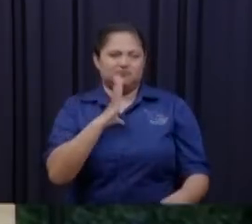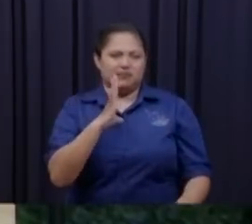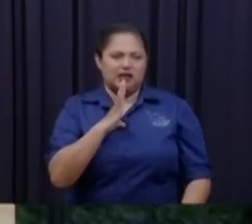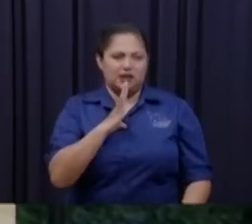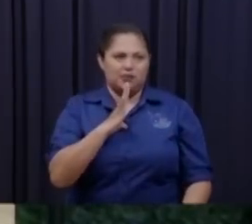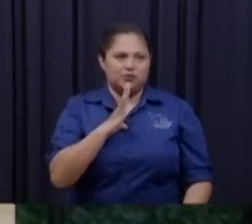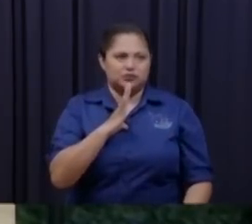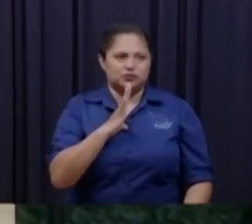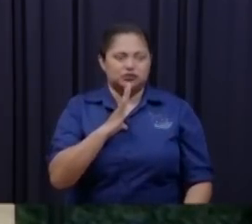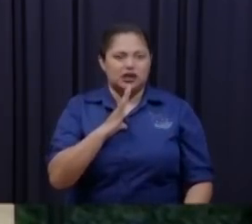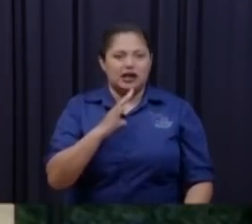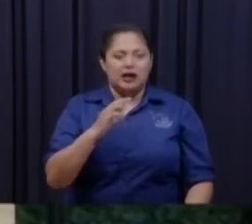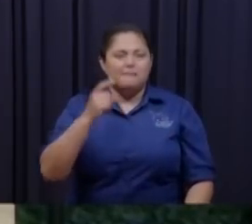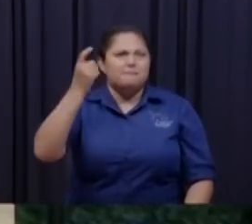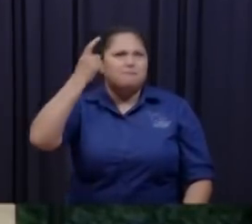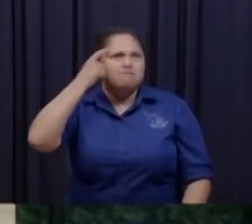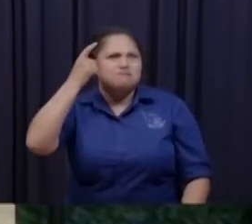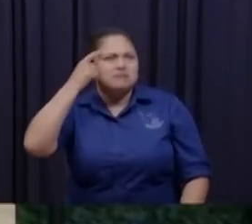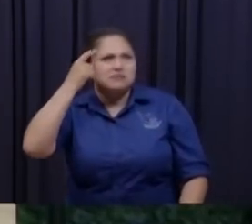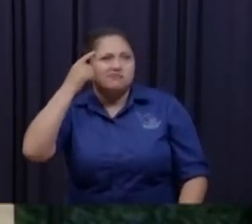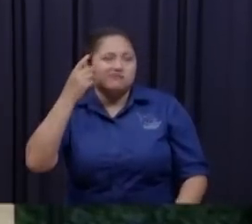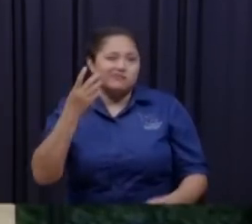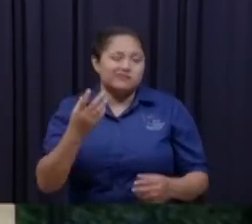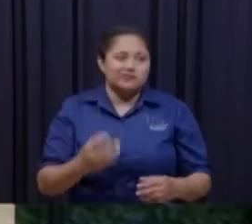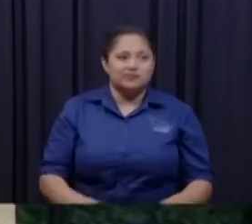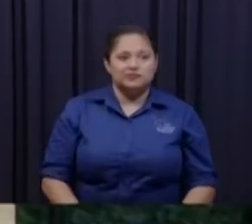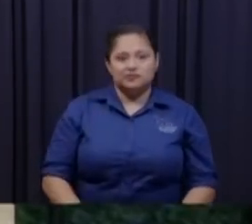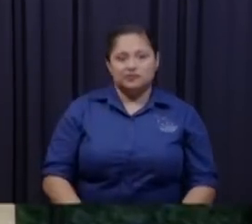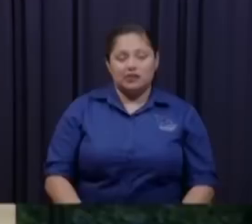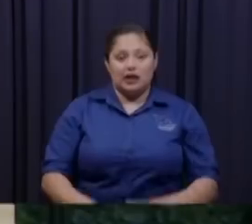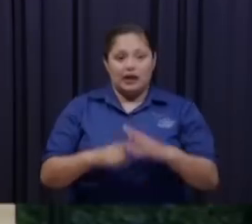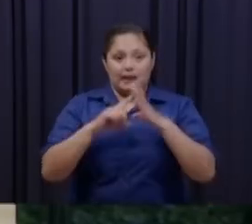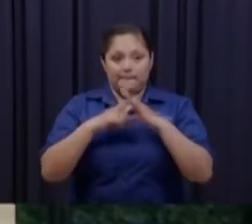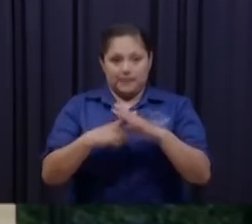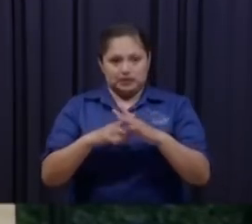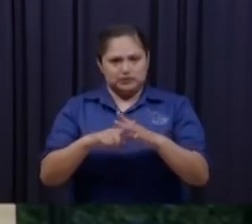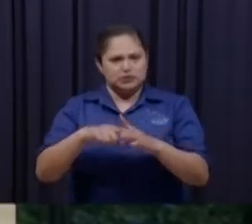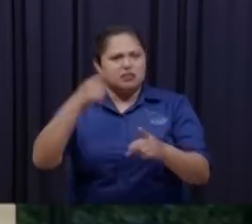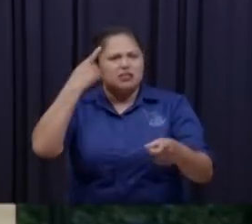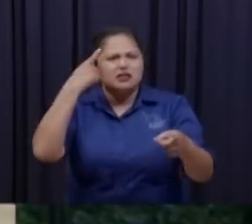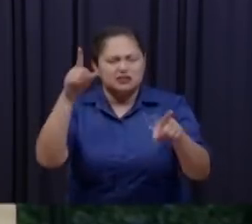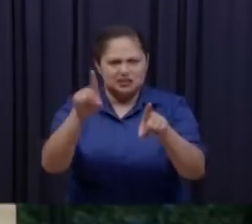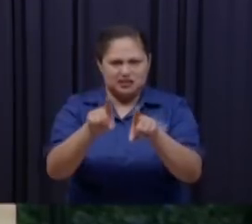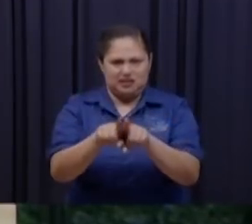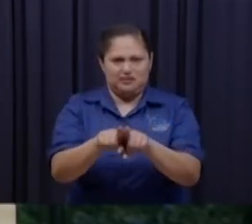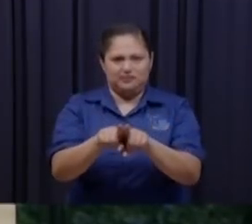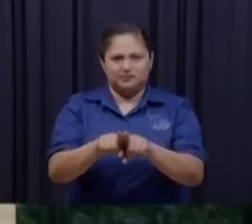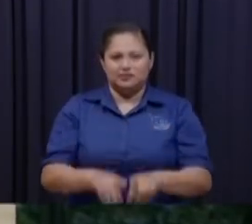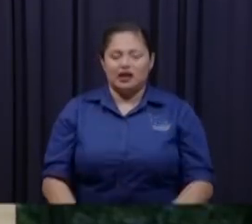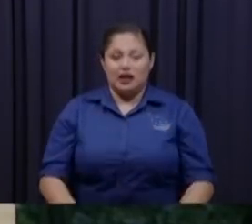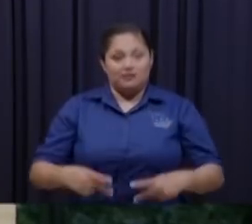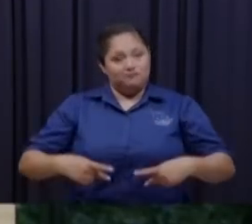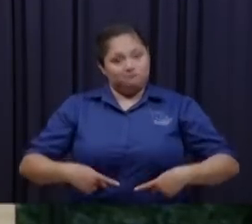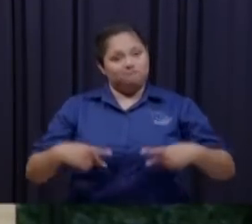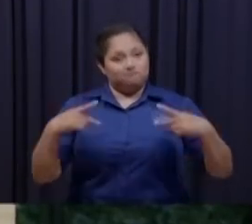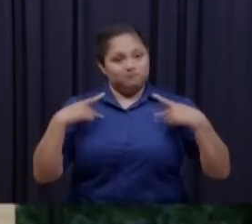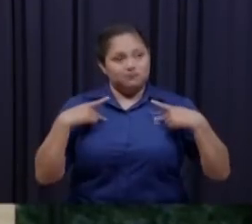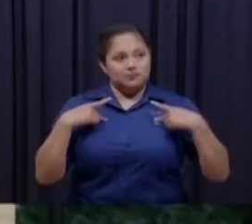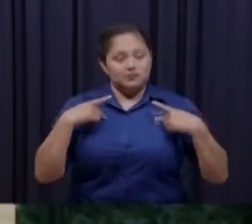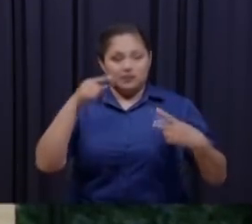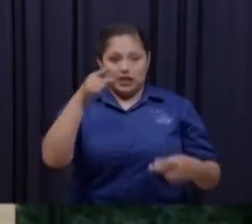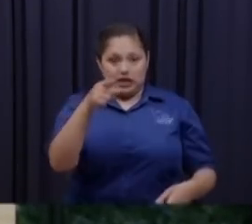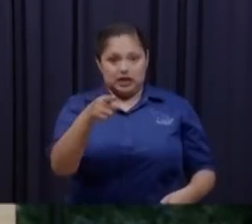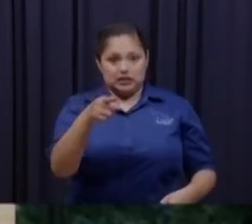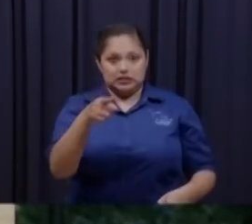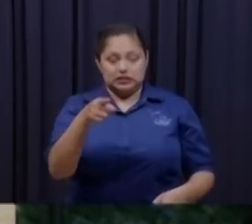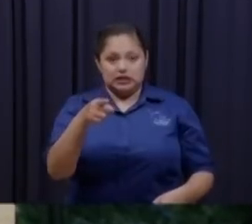alguna conciencia, aún sin ser mayores de edad, empezamos a tomar decisiones en la vida. Y esas van